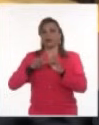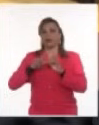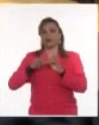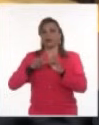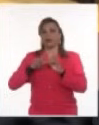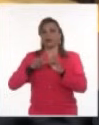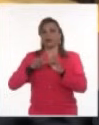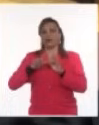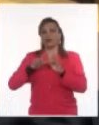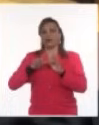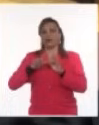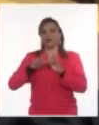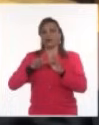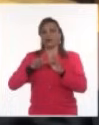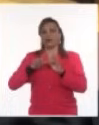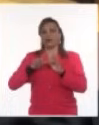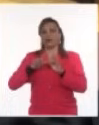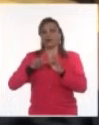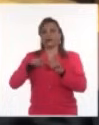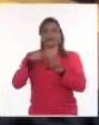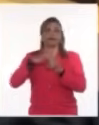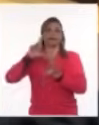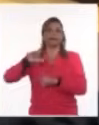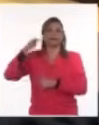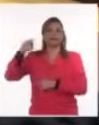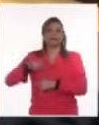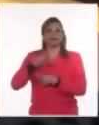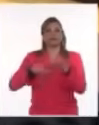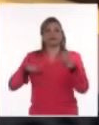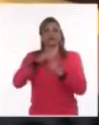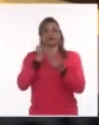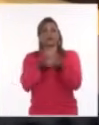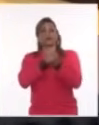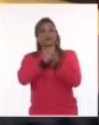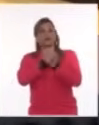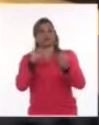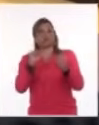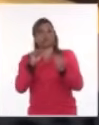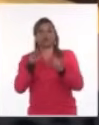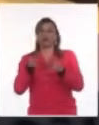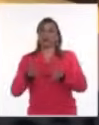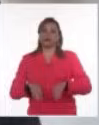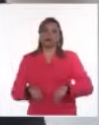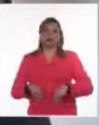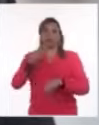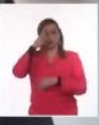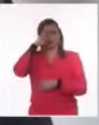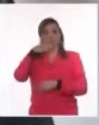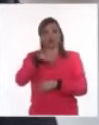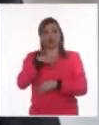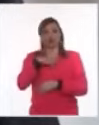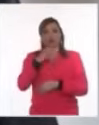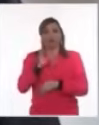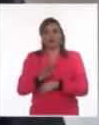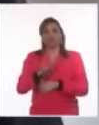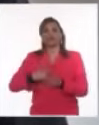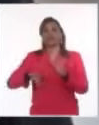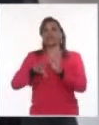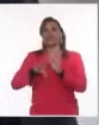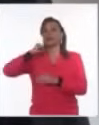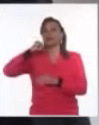para diciembre a ver qué más contra el terrorismo que también existe en nuestro país son leyes